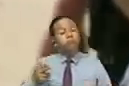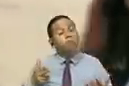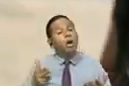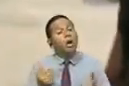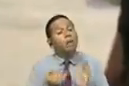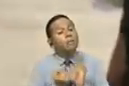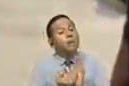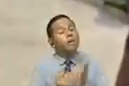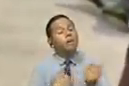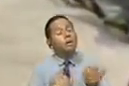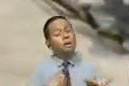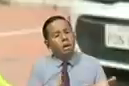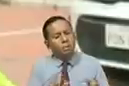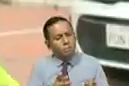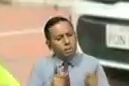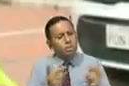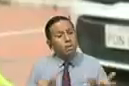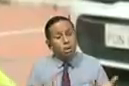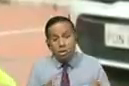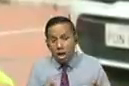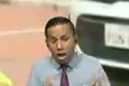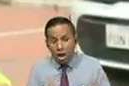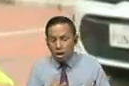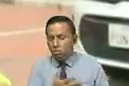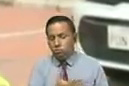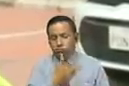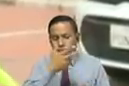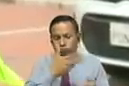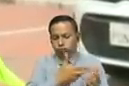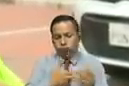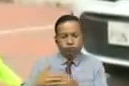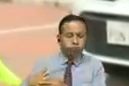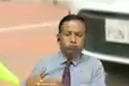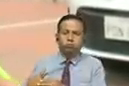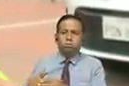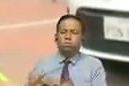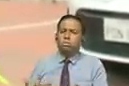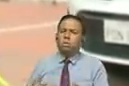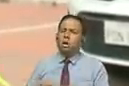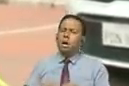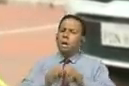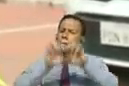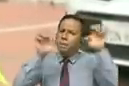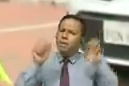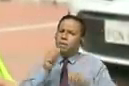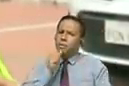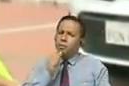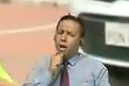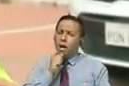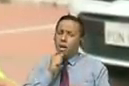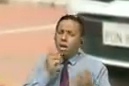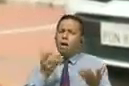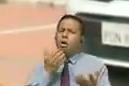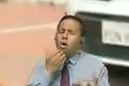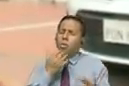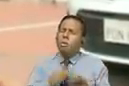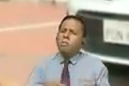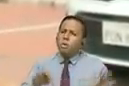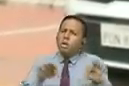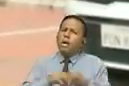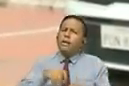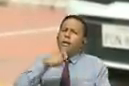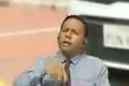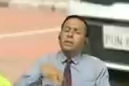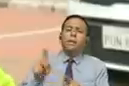peor, un permiso de porte. Queremos reforzar el trabajo de las empresas privadas legalmente constituidas. Es decir, lo que queremos es evitar que cualquier